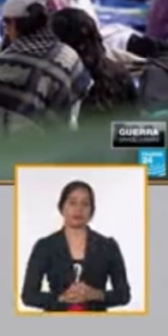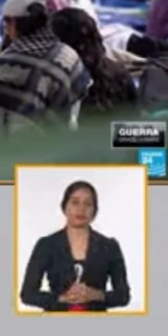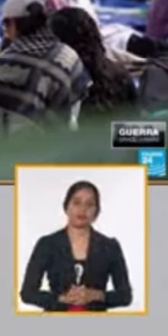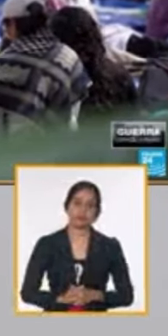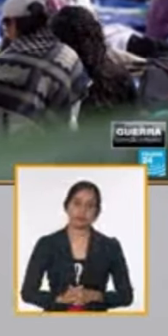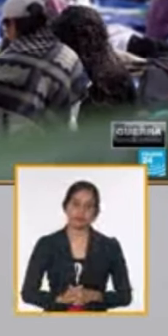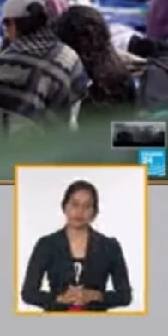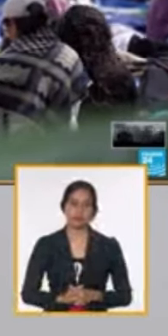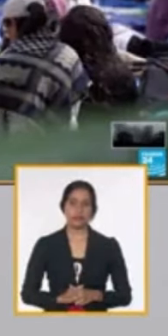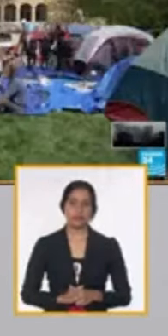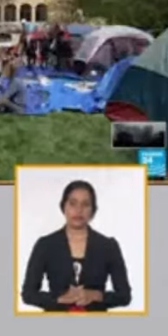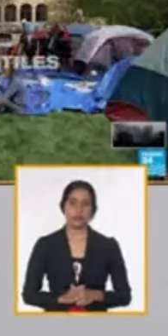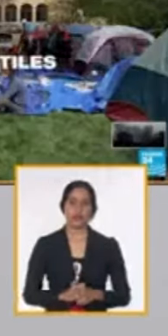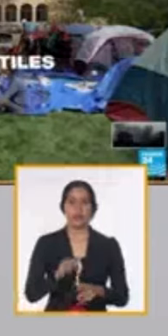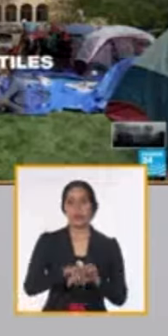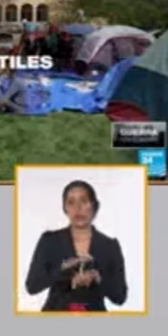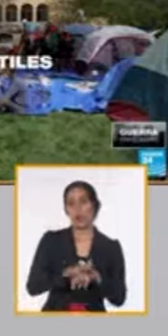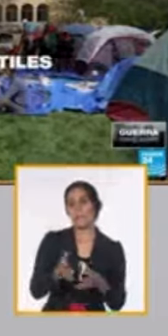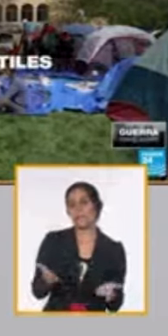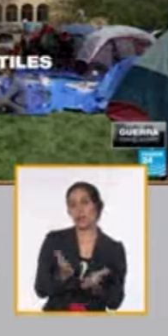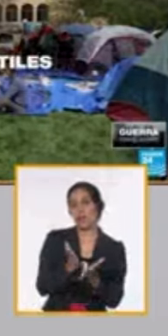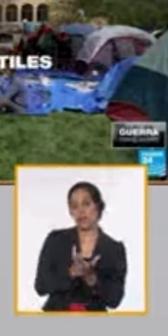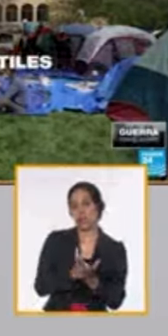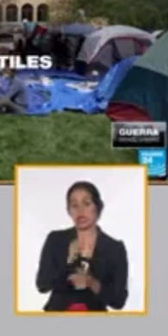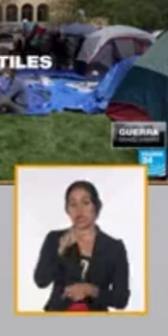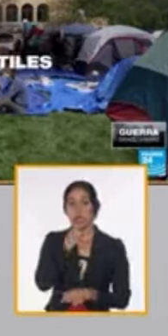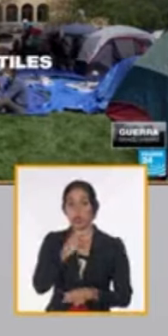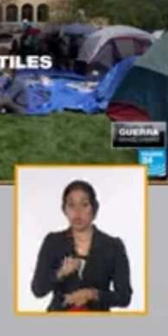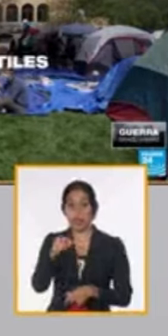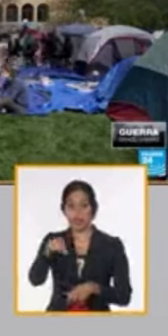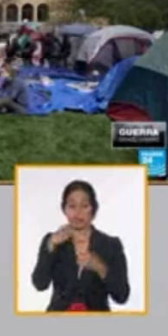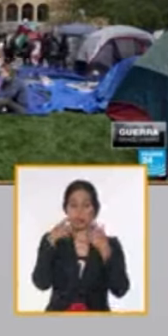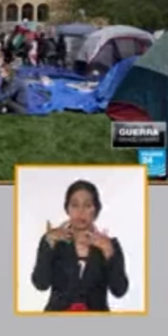ha habido intentos, Manolo, de un poco como,